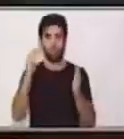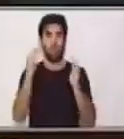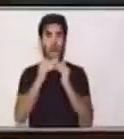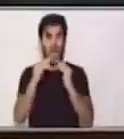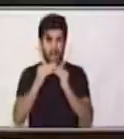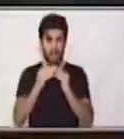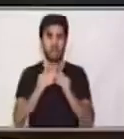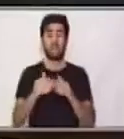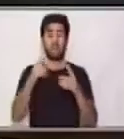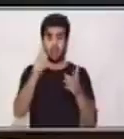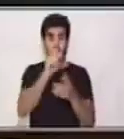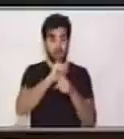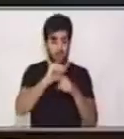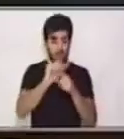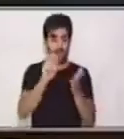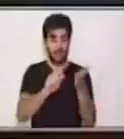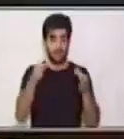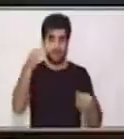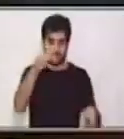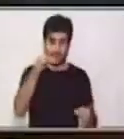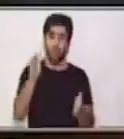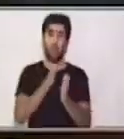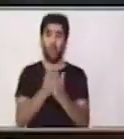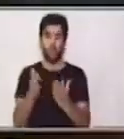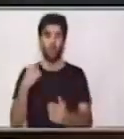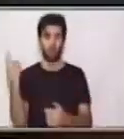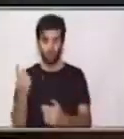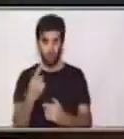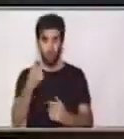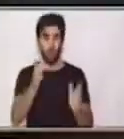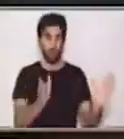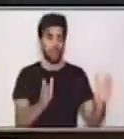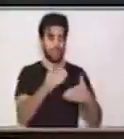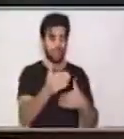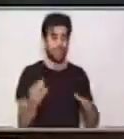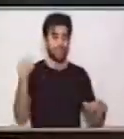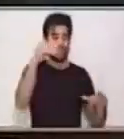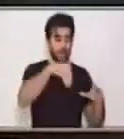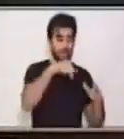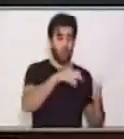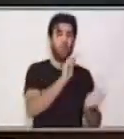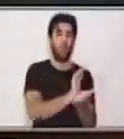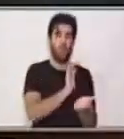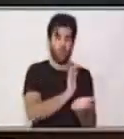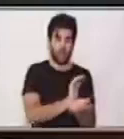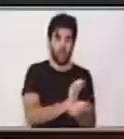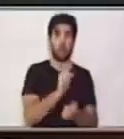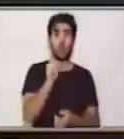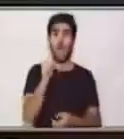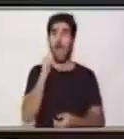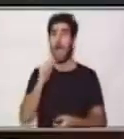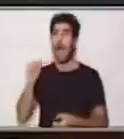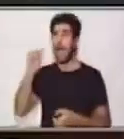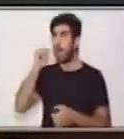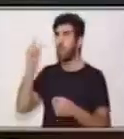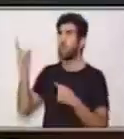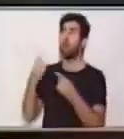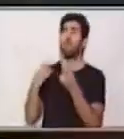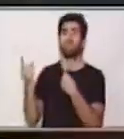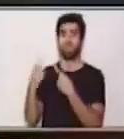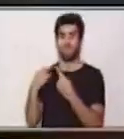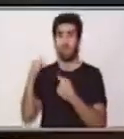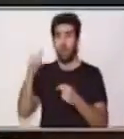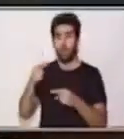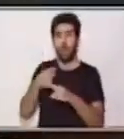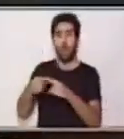tú realices, guárdalos en tu portafolio de Aprendo en Casa. Comparte con un adulto lo que hemos aprendido el día